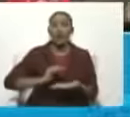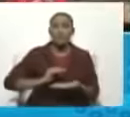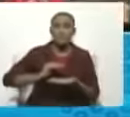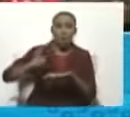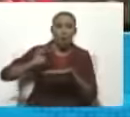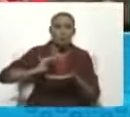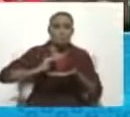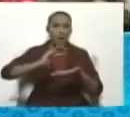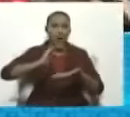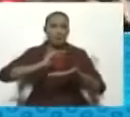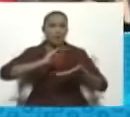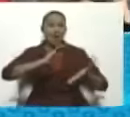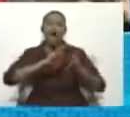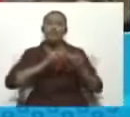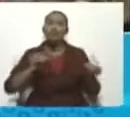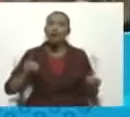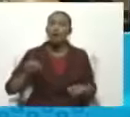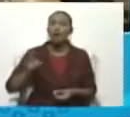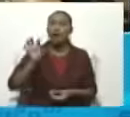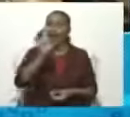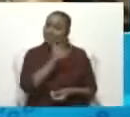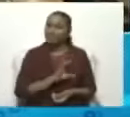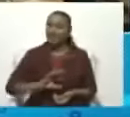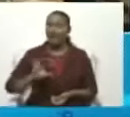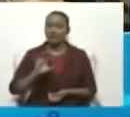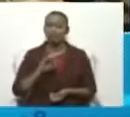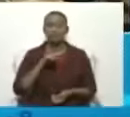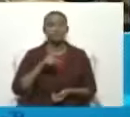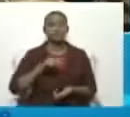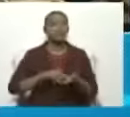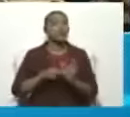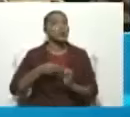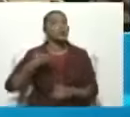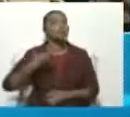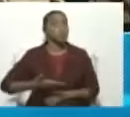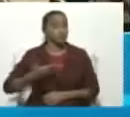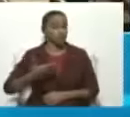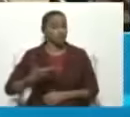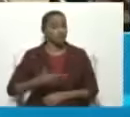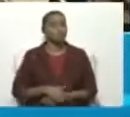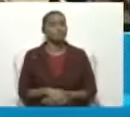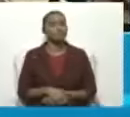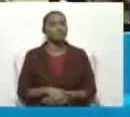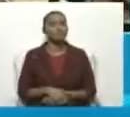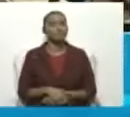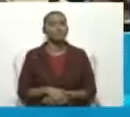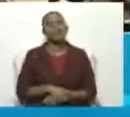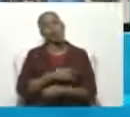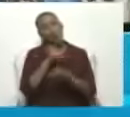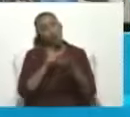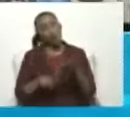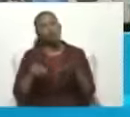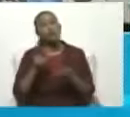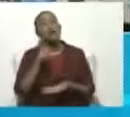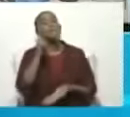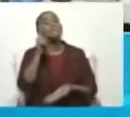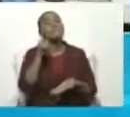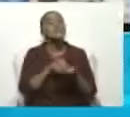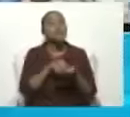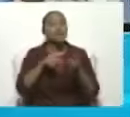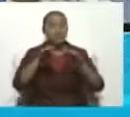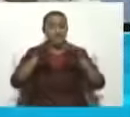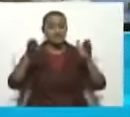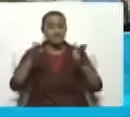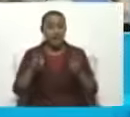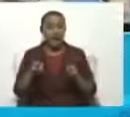los estados. Eso es muy importante. Por otro lado, tenemos desplegada 1000 máquinas a nivel